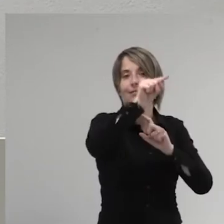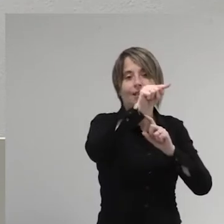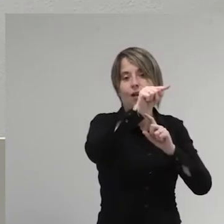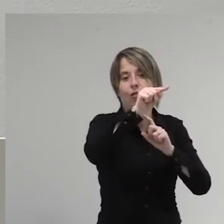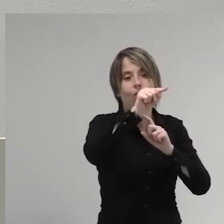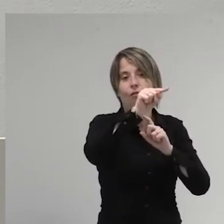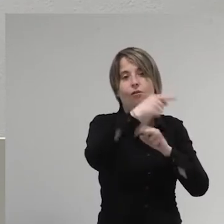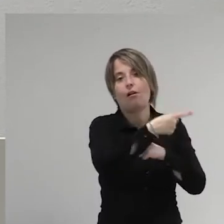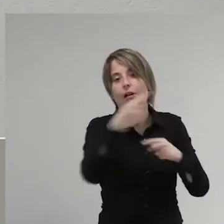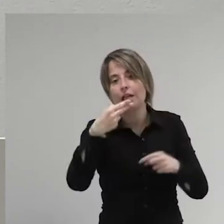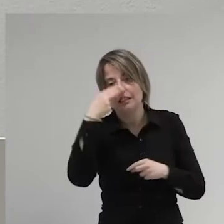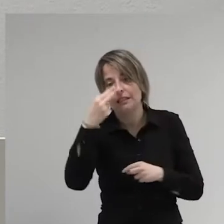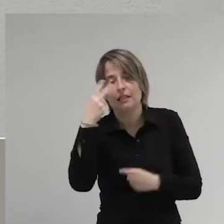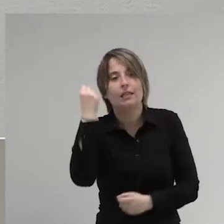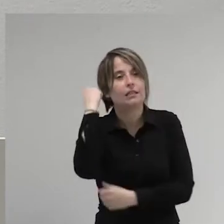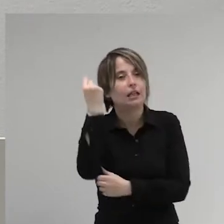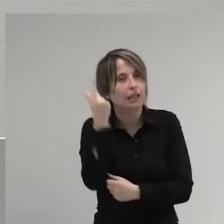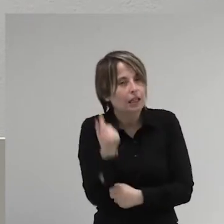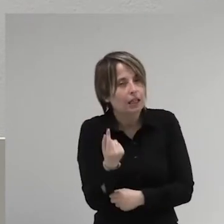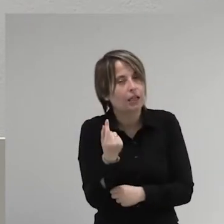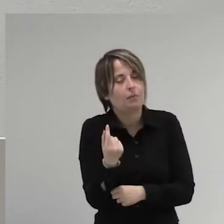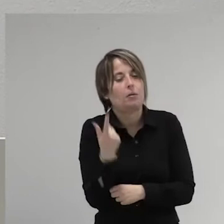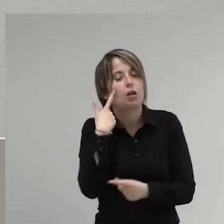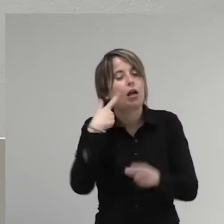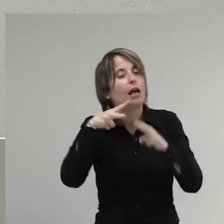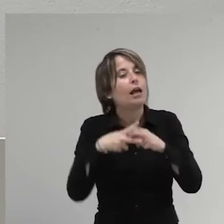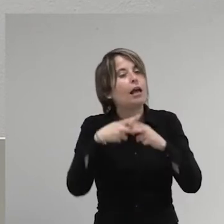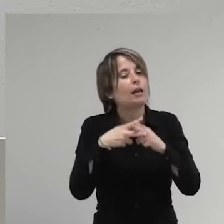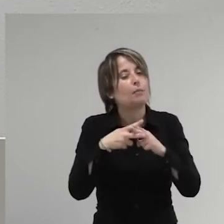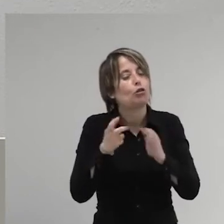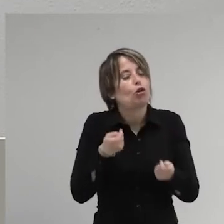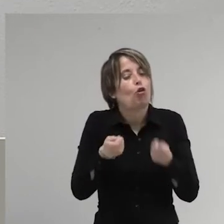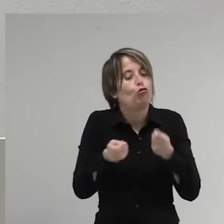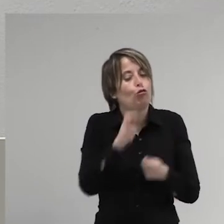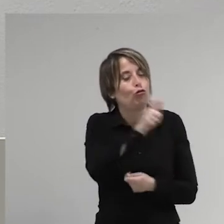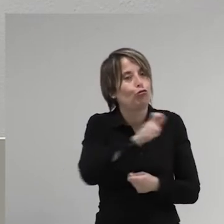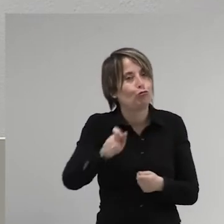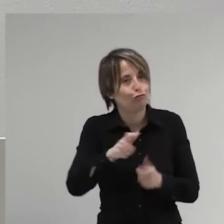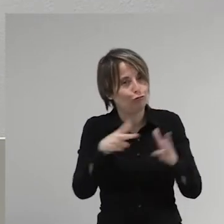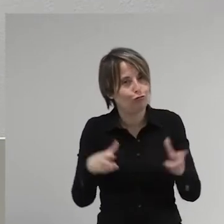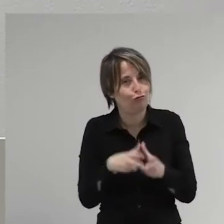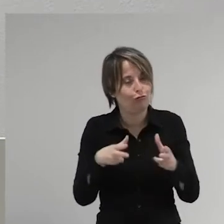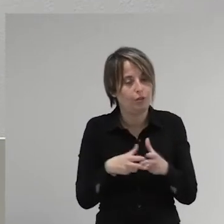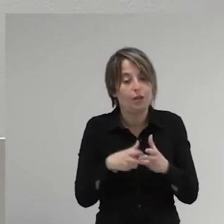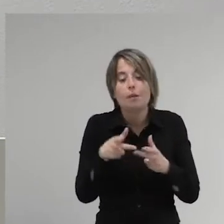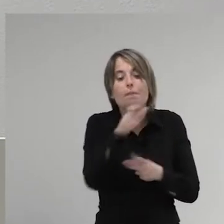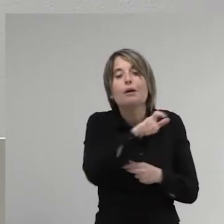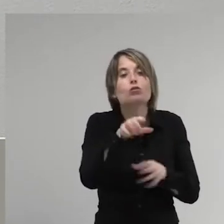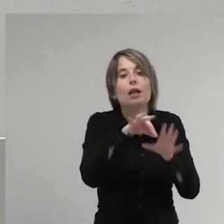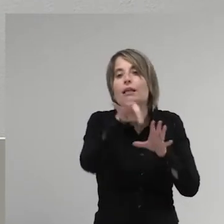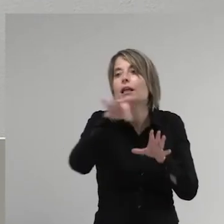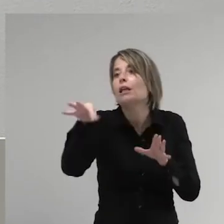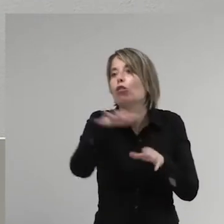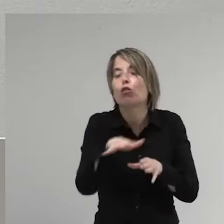los intereses del capital los mecanismos de contención necesarios de esta población. Esta población a algún lado tiene que ir, o ha de